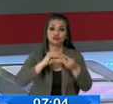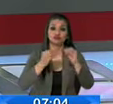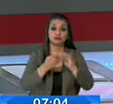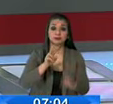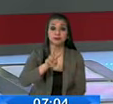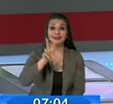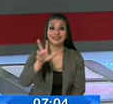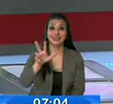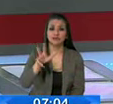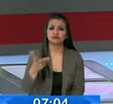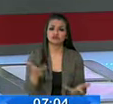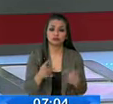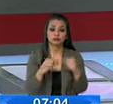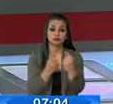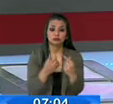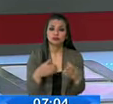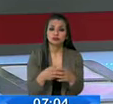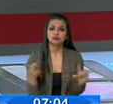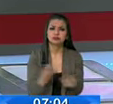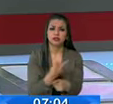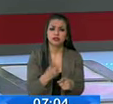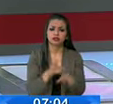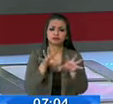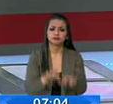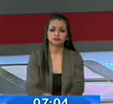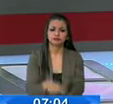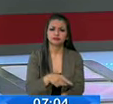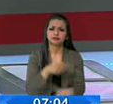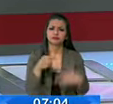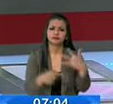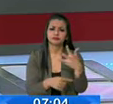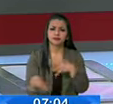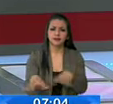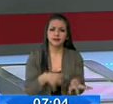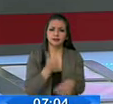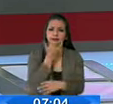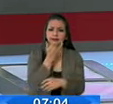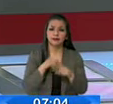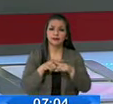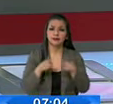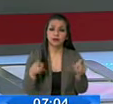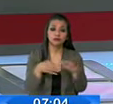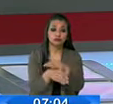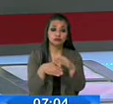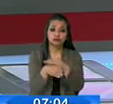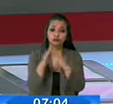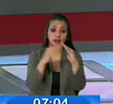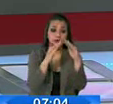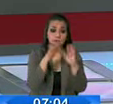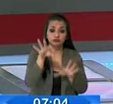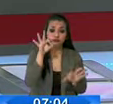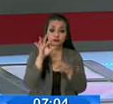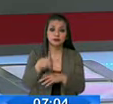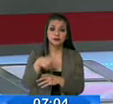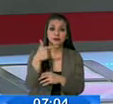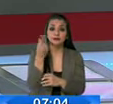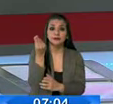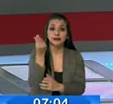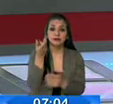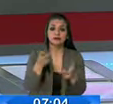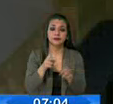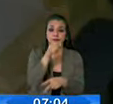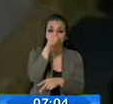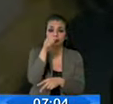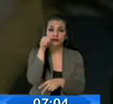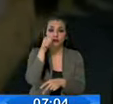policía desarticularon una presunta banda dedicada a varios delitos. En los allanamientos encontraron armas, dinero y droga. Miremos.